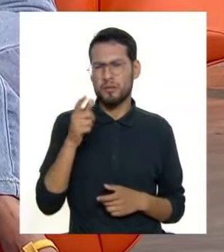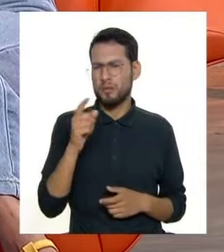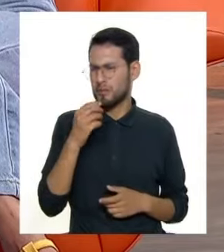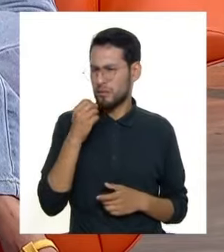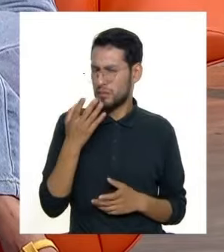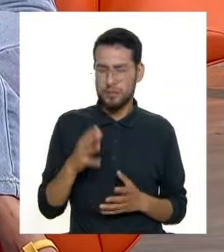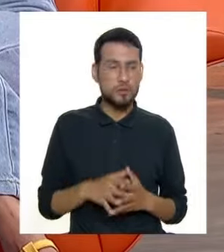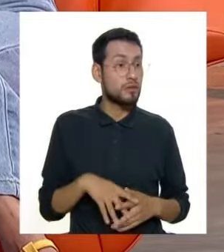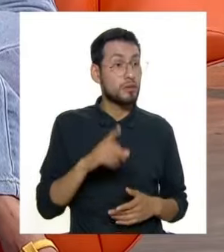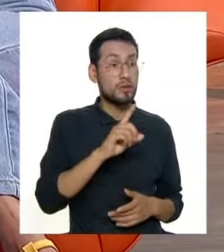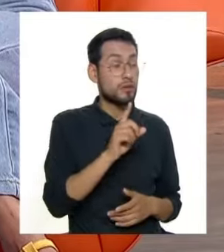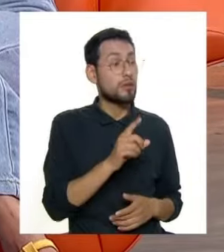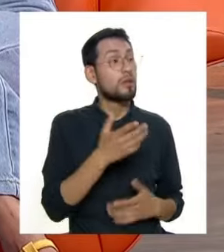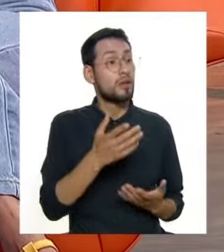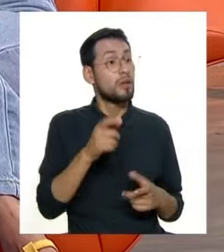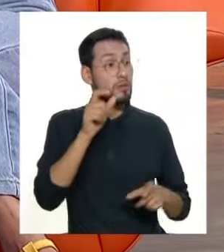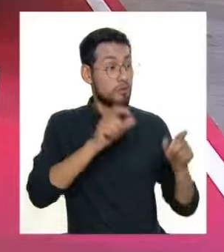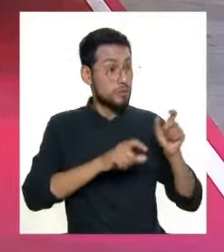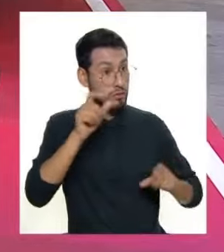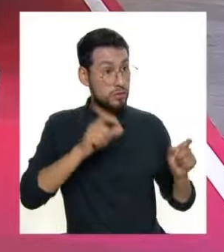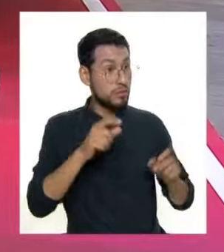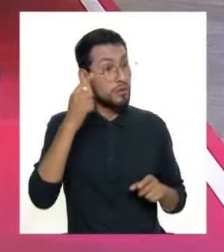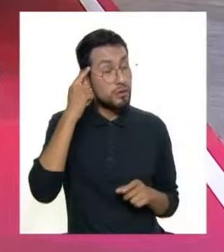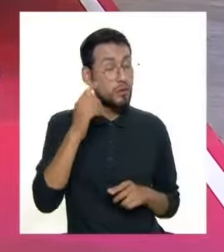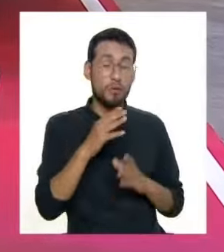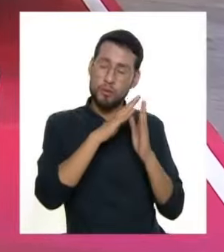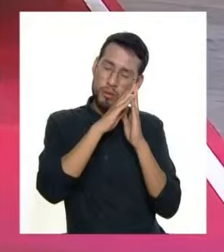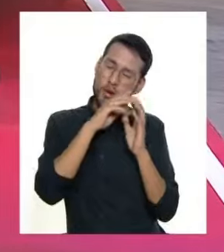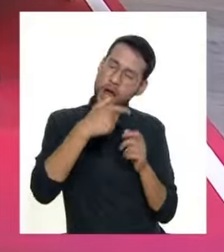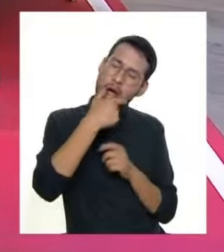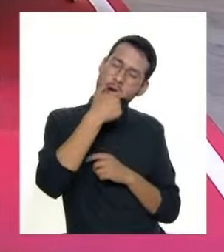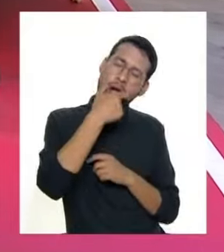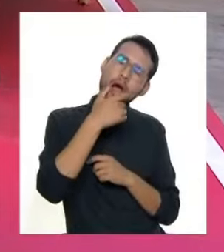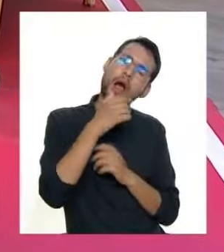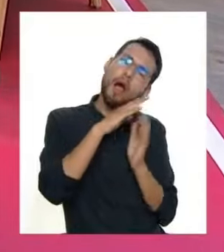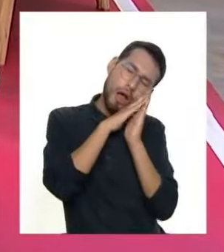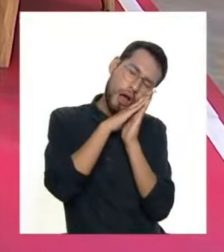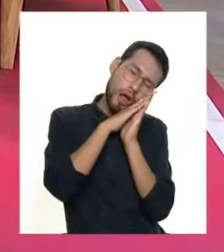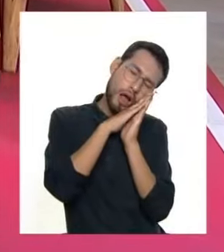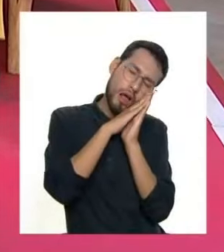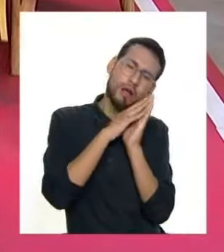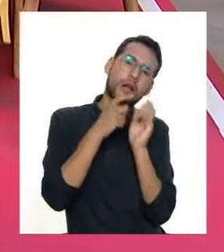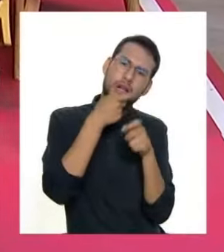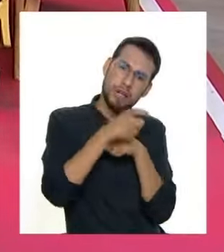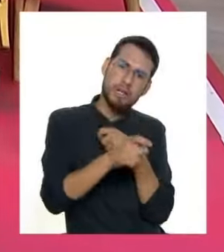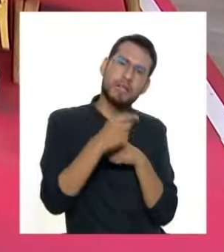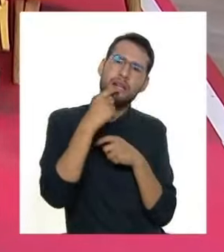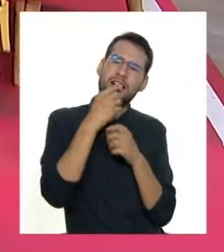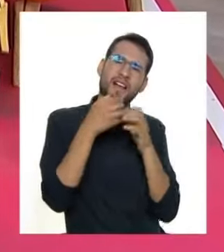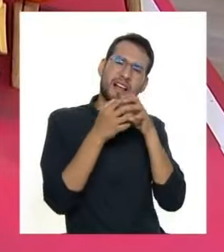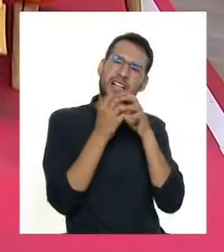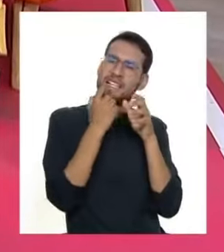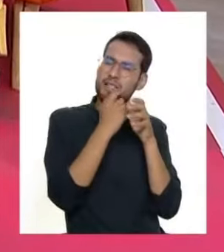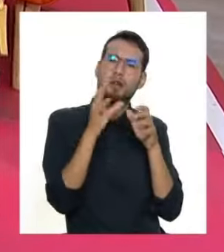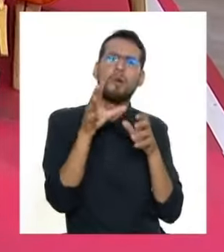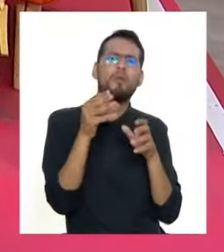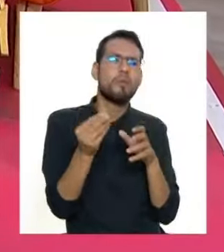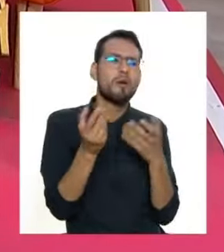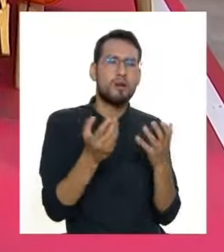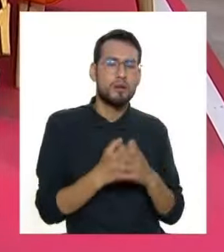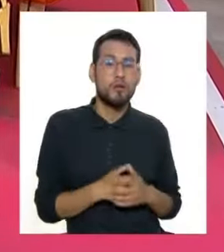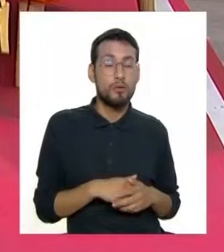¿verdad? No es así. Es más, he tenido pacientes que duermen con las prótesis removibles, claro, y crean más daño en las encías y en los dientes, claro, porque al